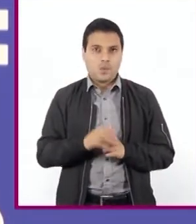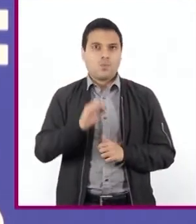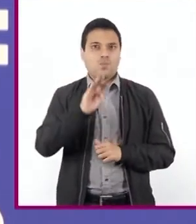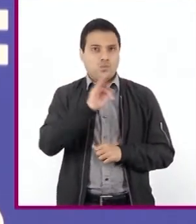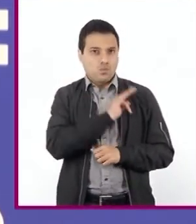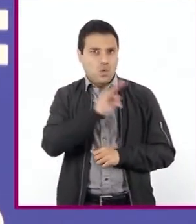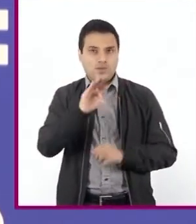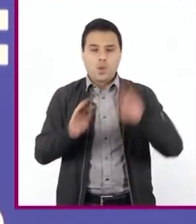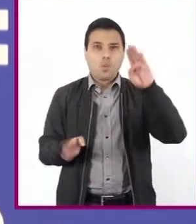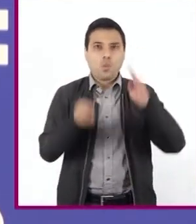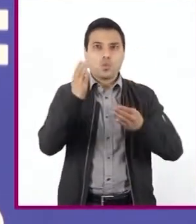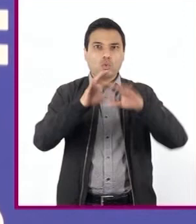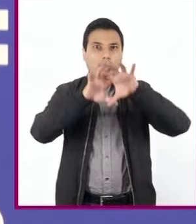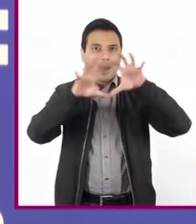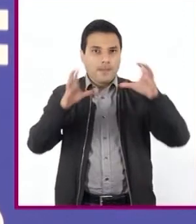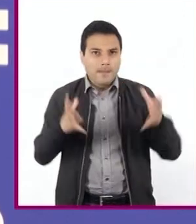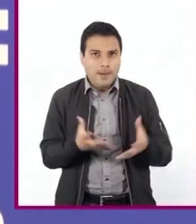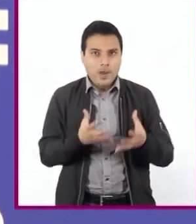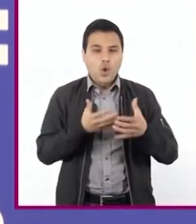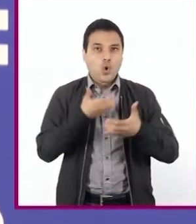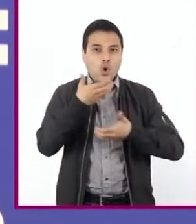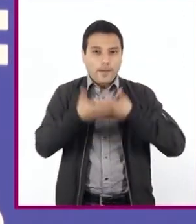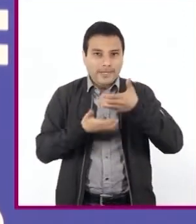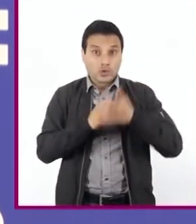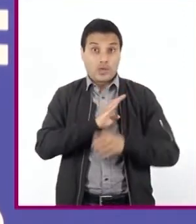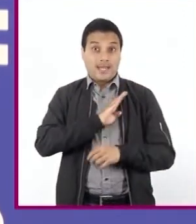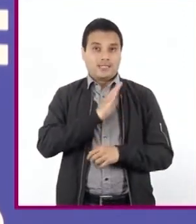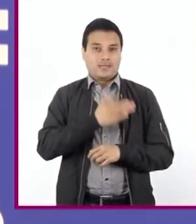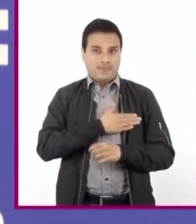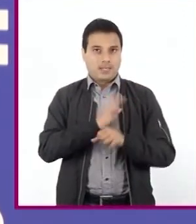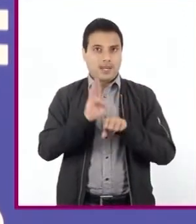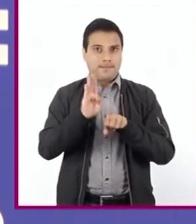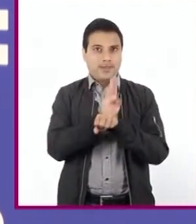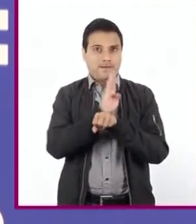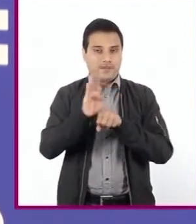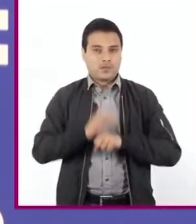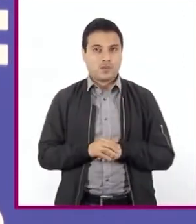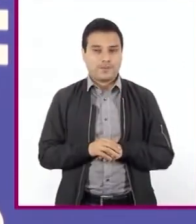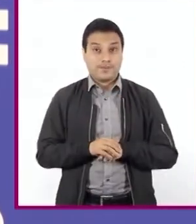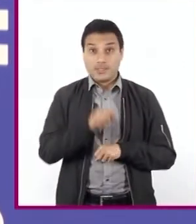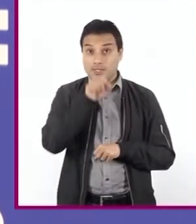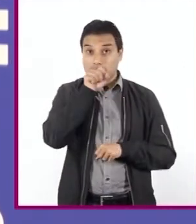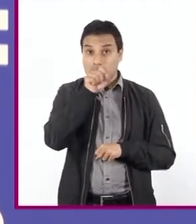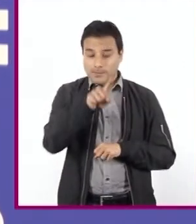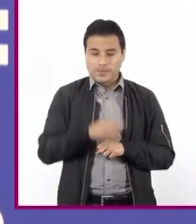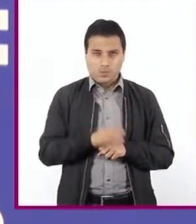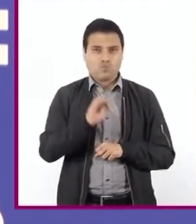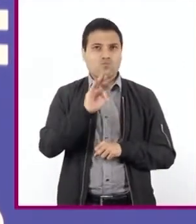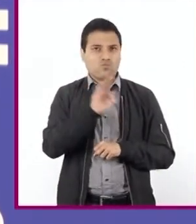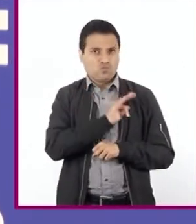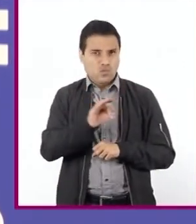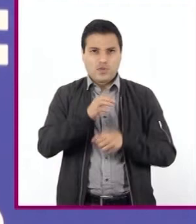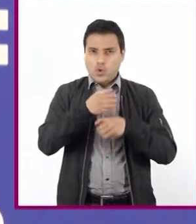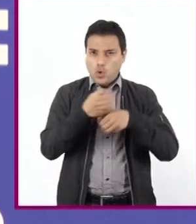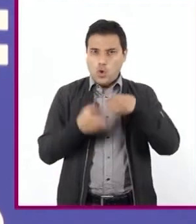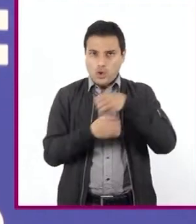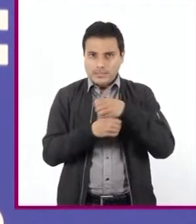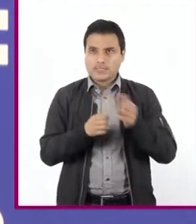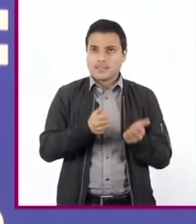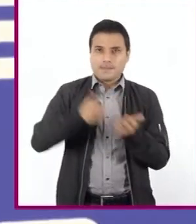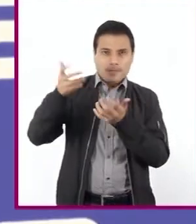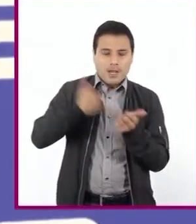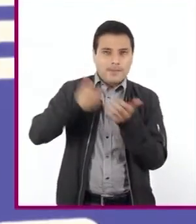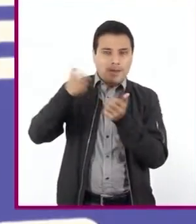global que beneficiaría a España y permitiría el intercambio comercial que tanto pretendían los reyes